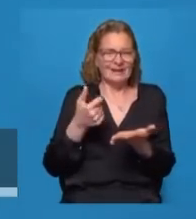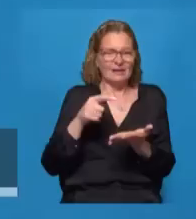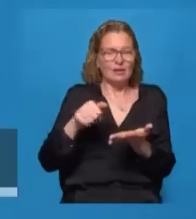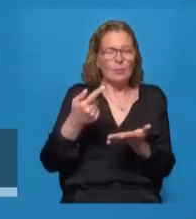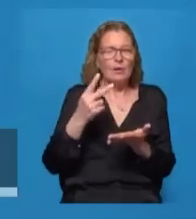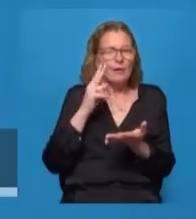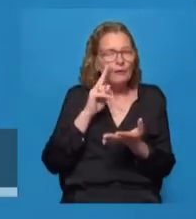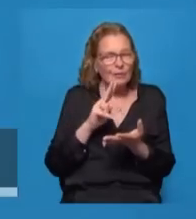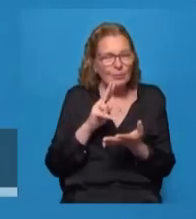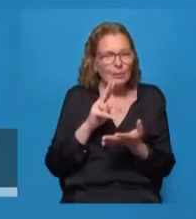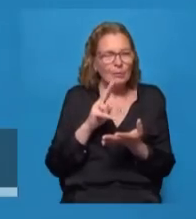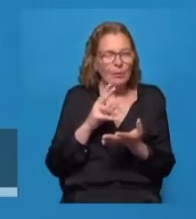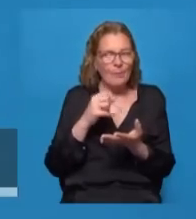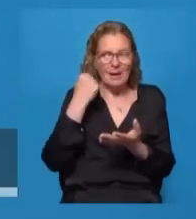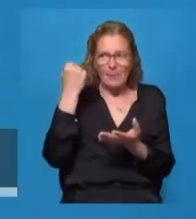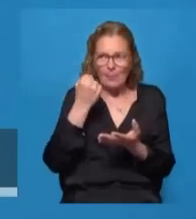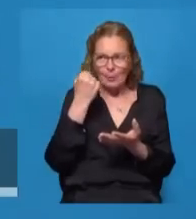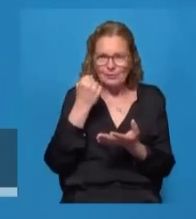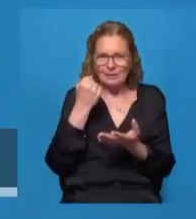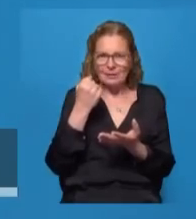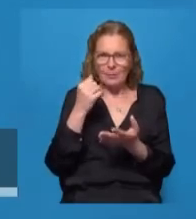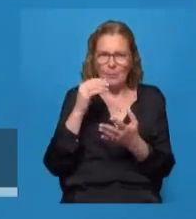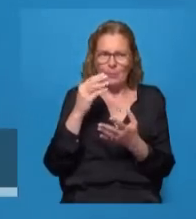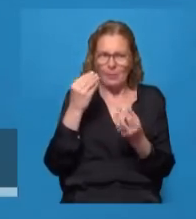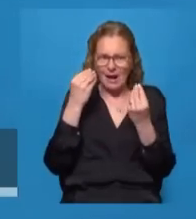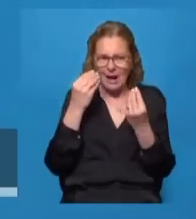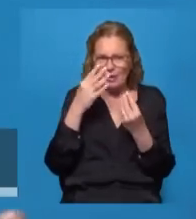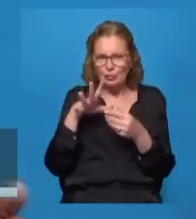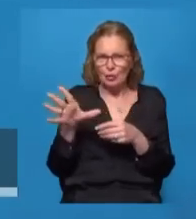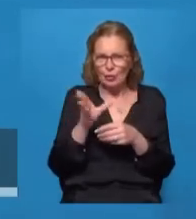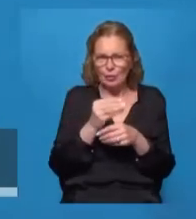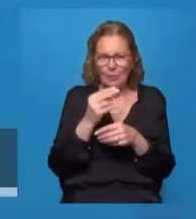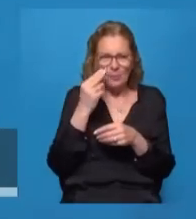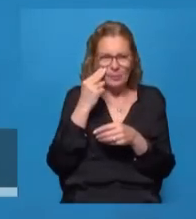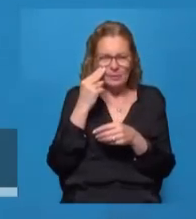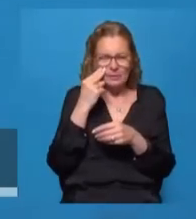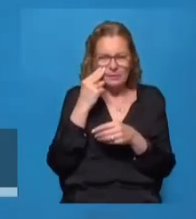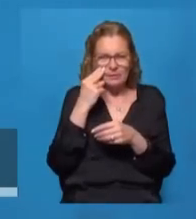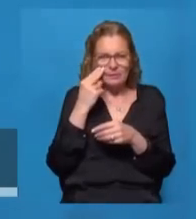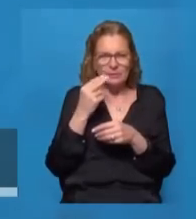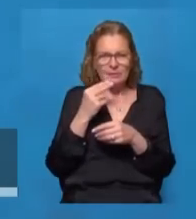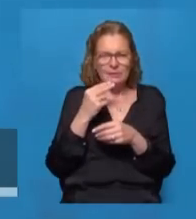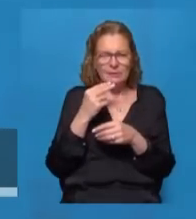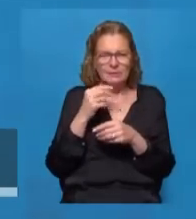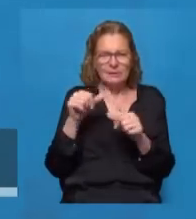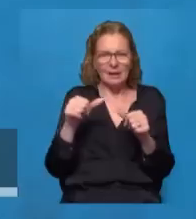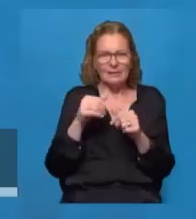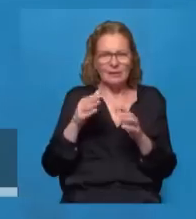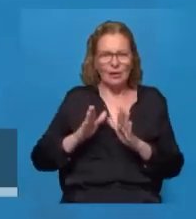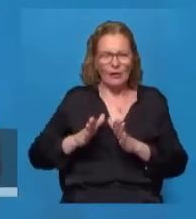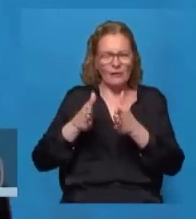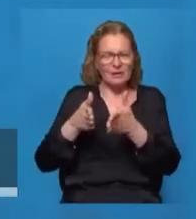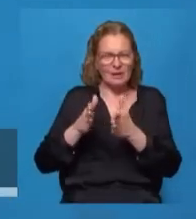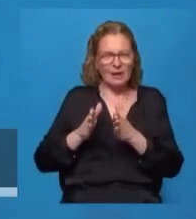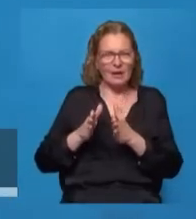fuimos viendo la gravedad de las cosas que comprometía desde construirle una vía para uso